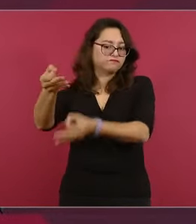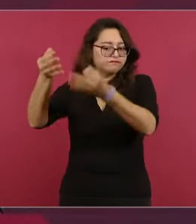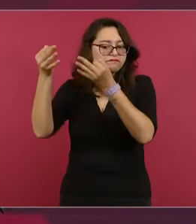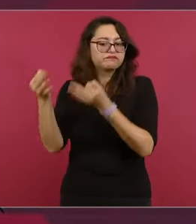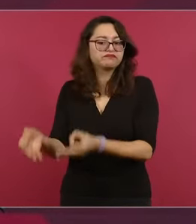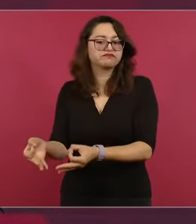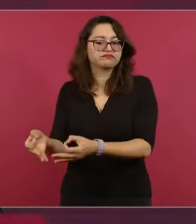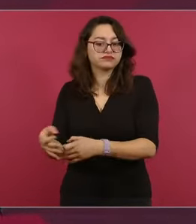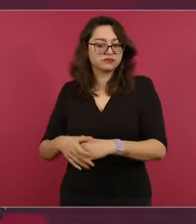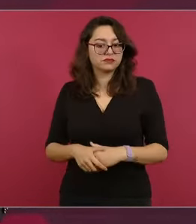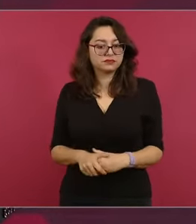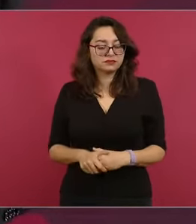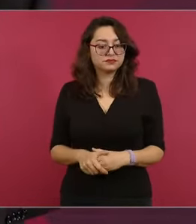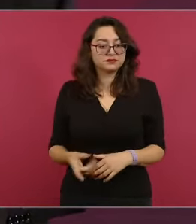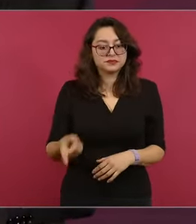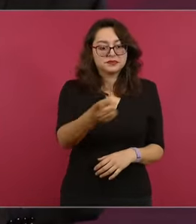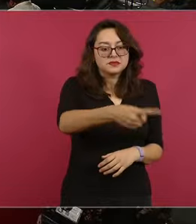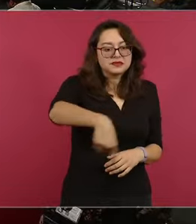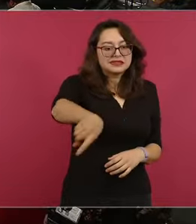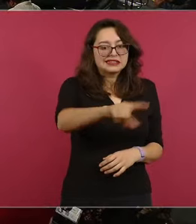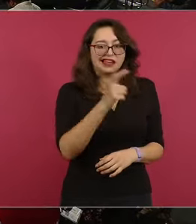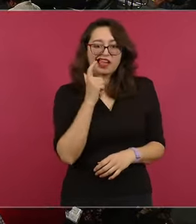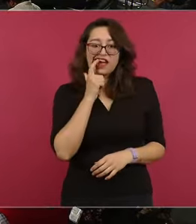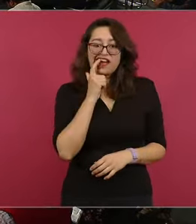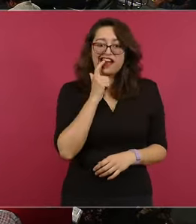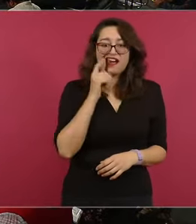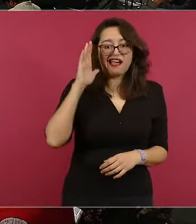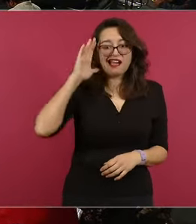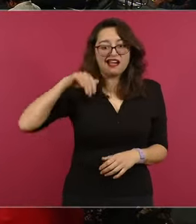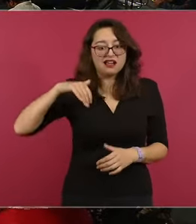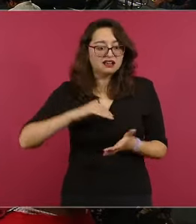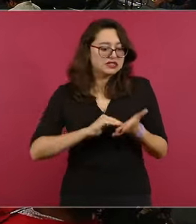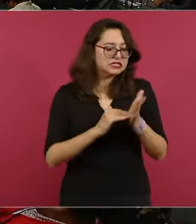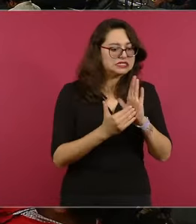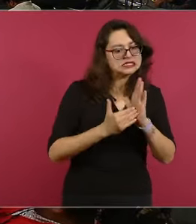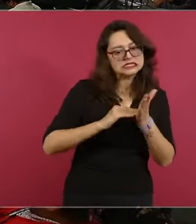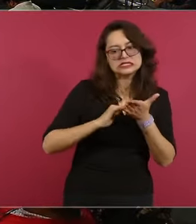Y yo espero que se resuelvan